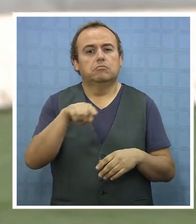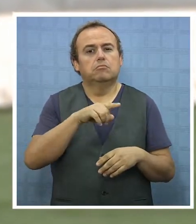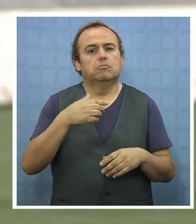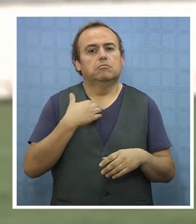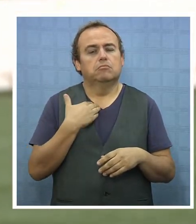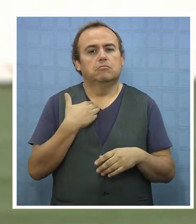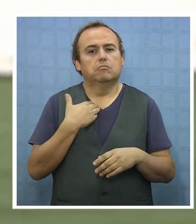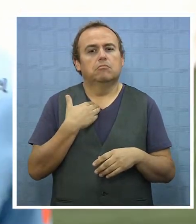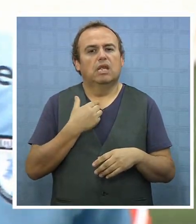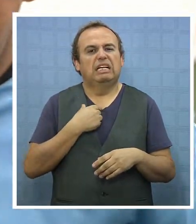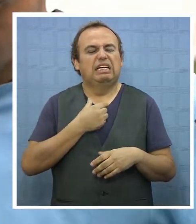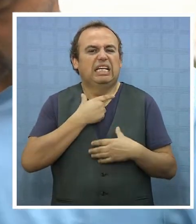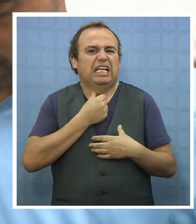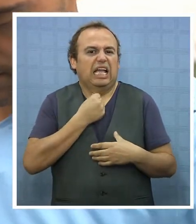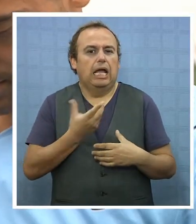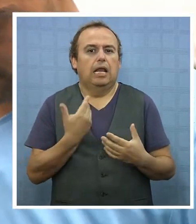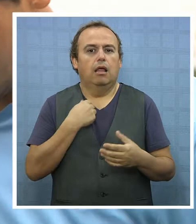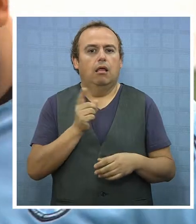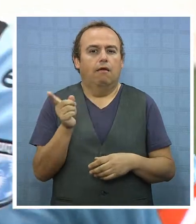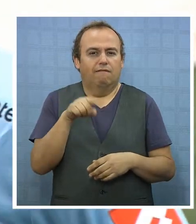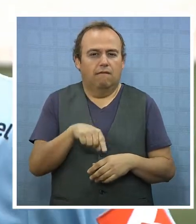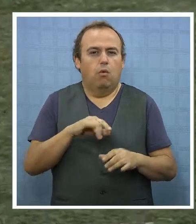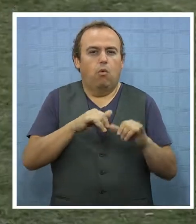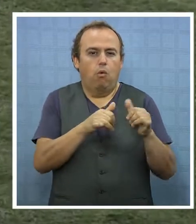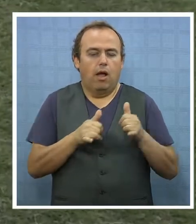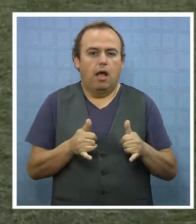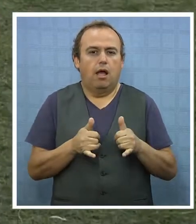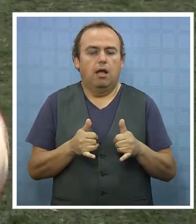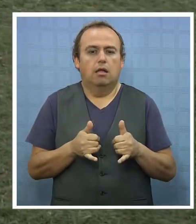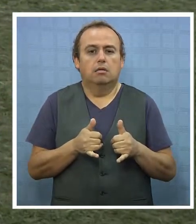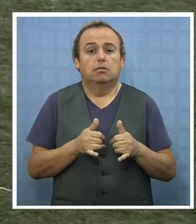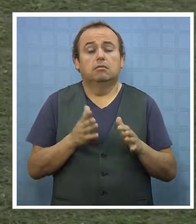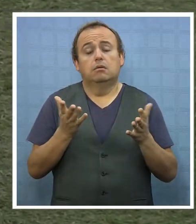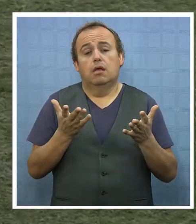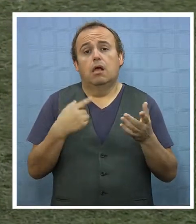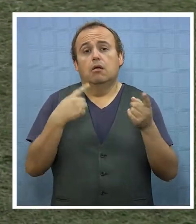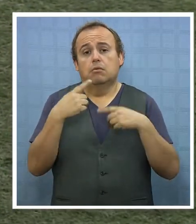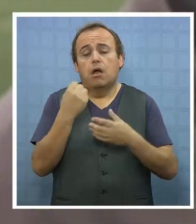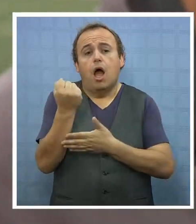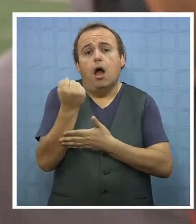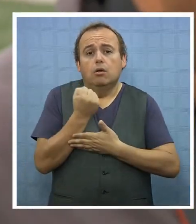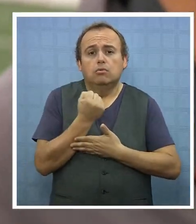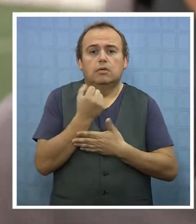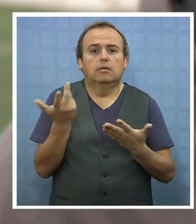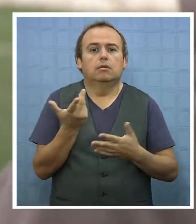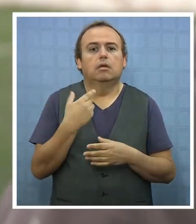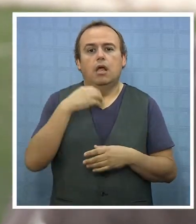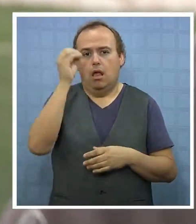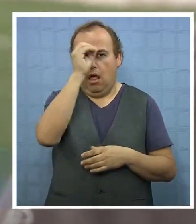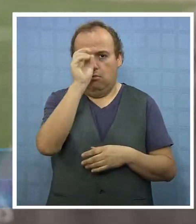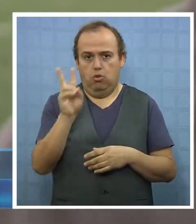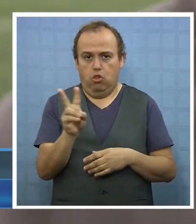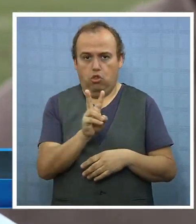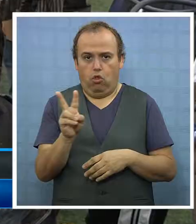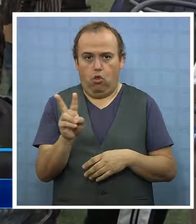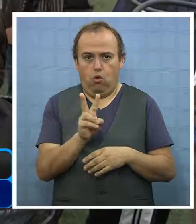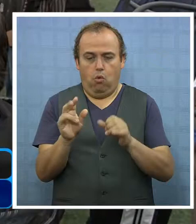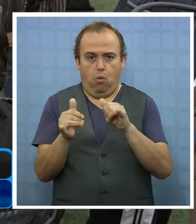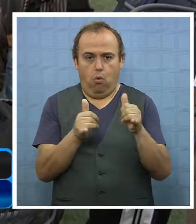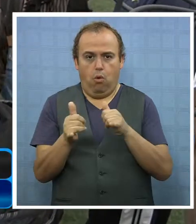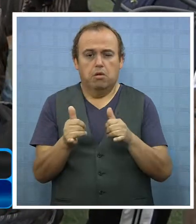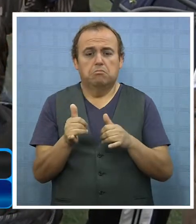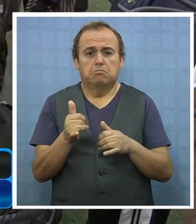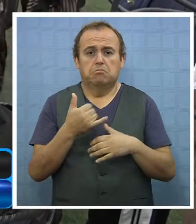me tenía las ganas de volver a jugarla y bueno, son cosas que van ayudando. Según afirmaron, ambos jugadores